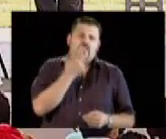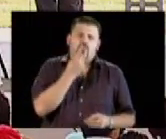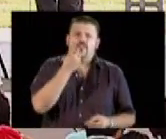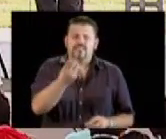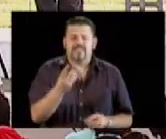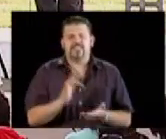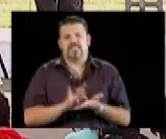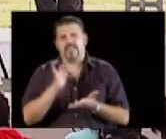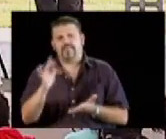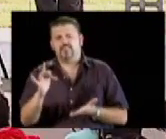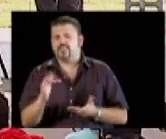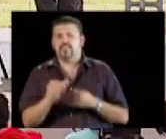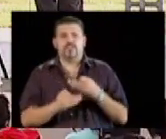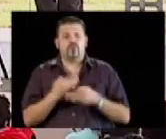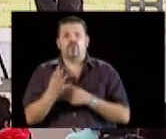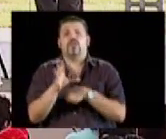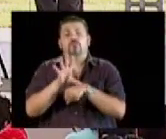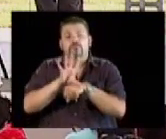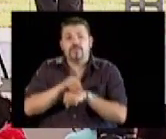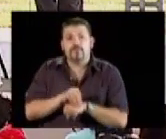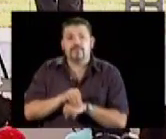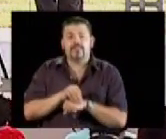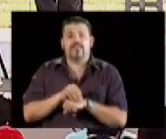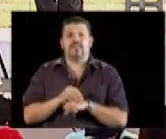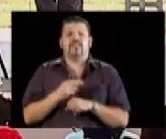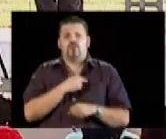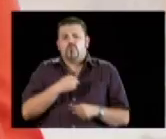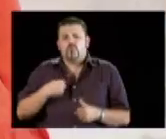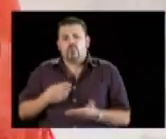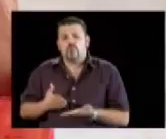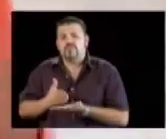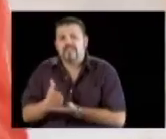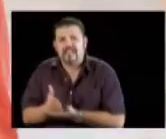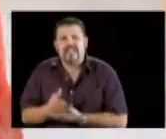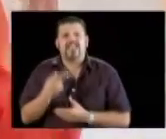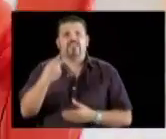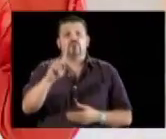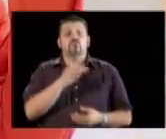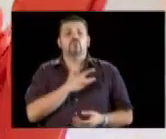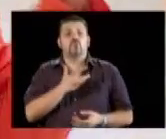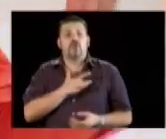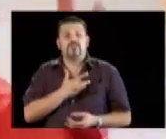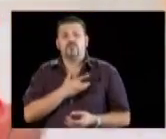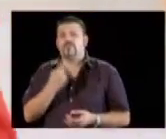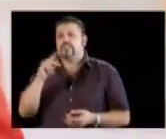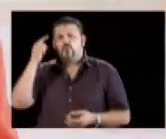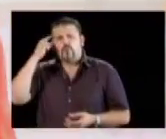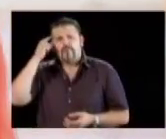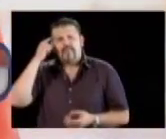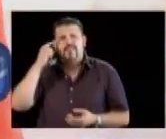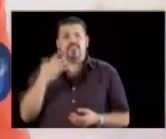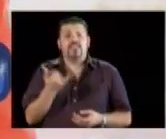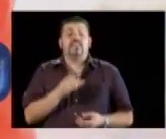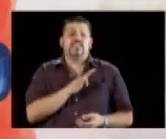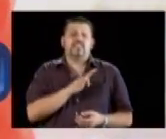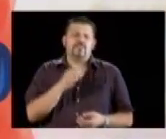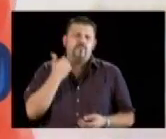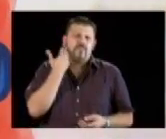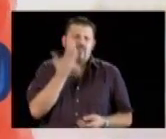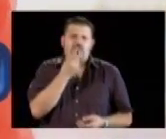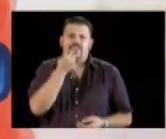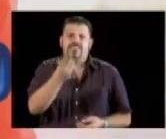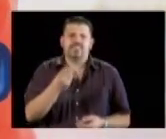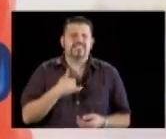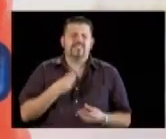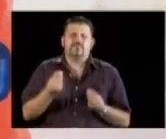todos ustedes el que nos permitan entrar en sus corazones, en su mente. Y quiero decirles que a mí hace